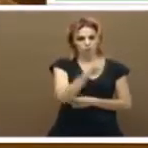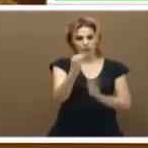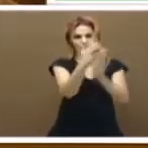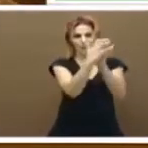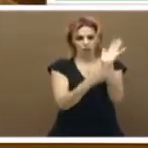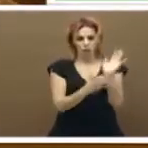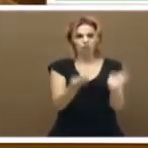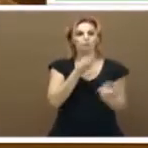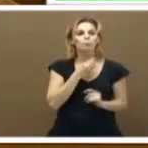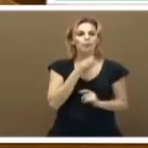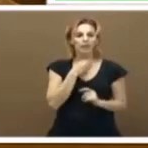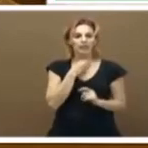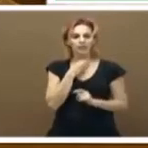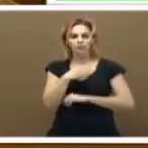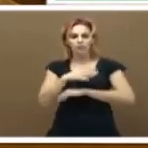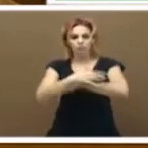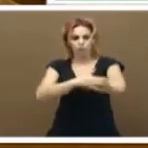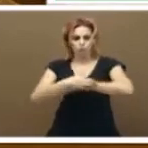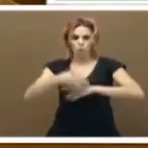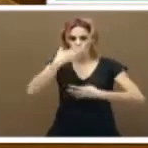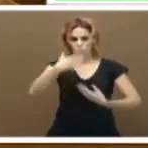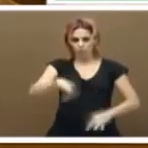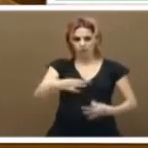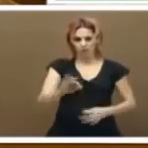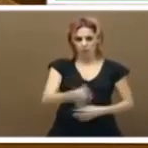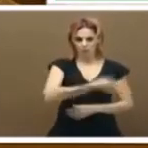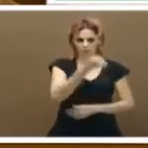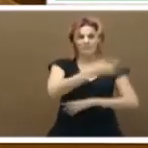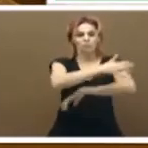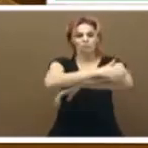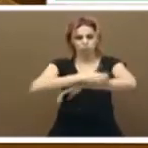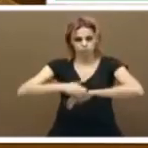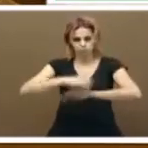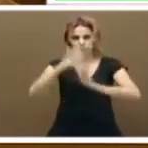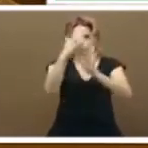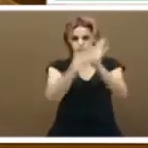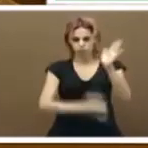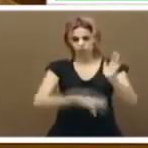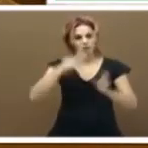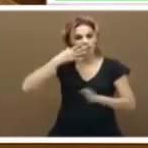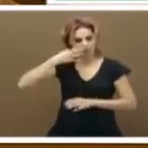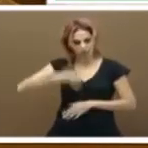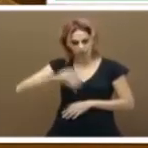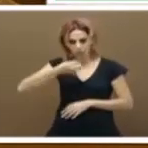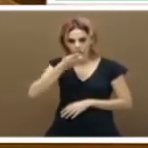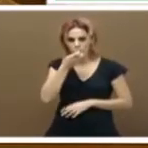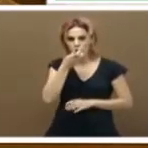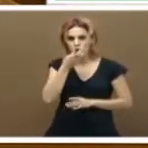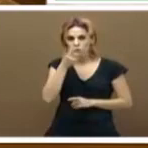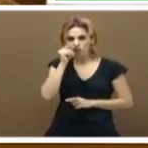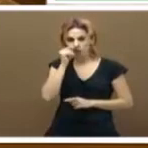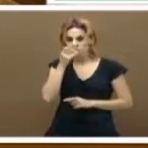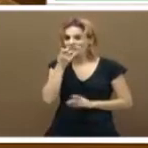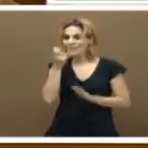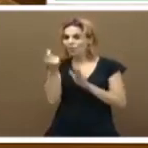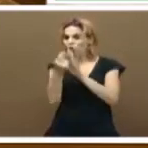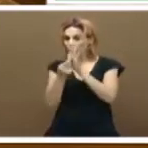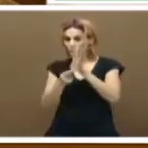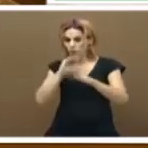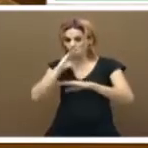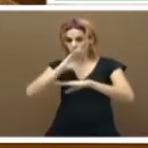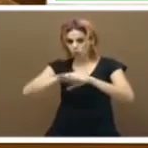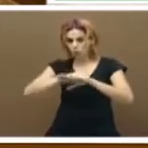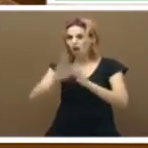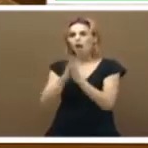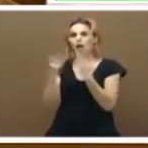más desfavorecidos. Con el Partido Socialista, la realidad es que ningún niño que cumpla los requisitos se quedará sin libros en este